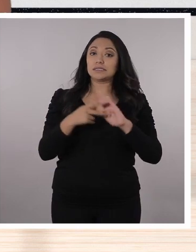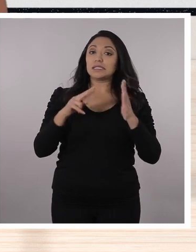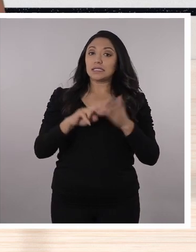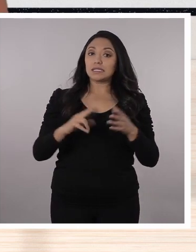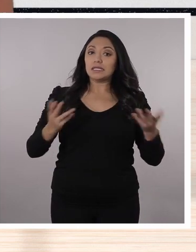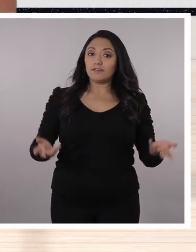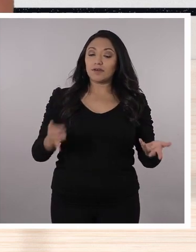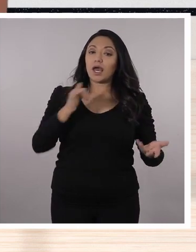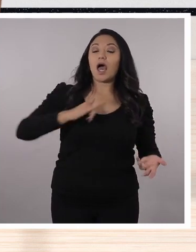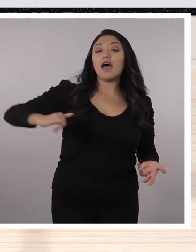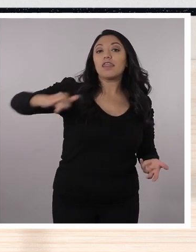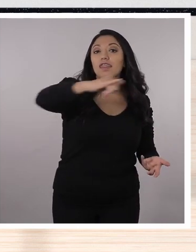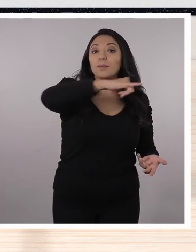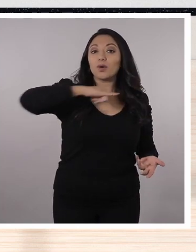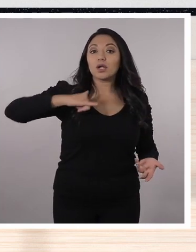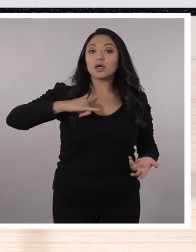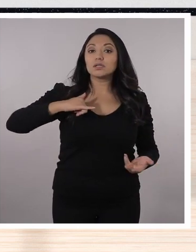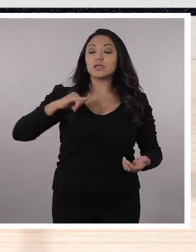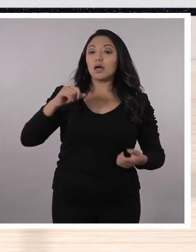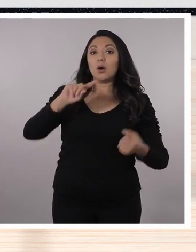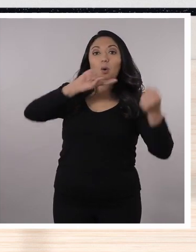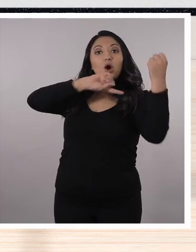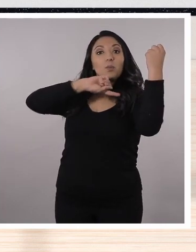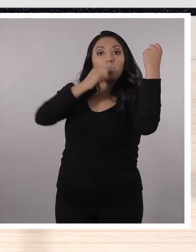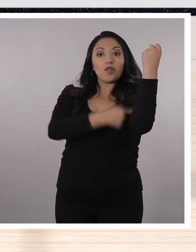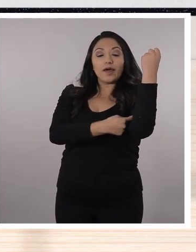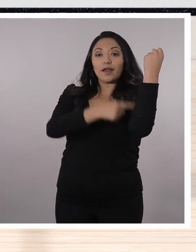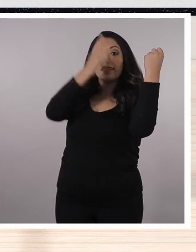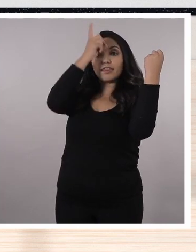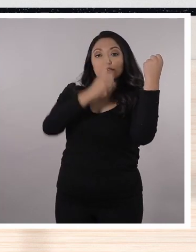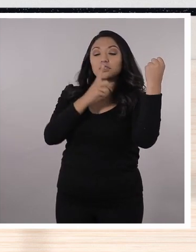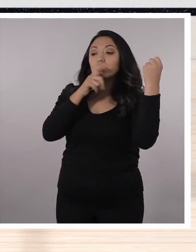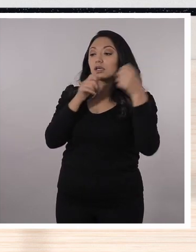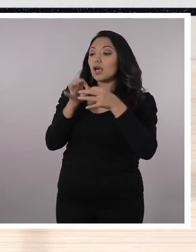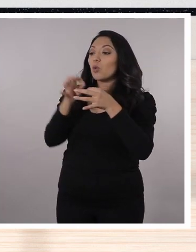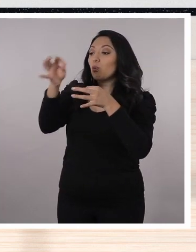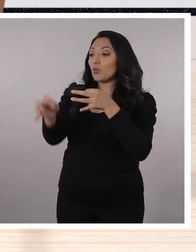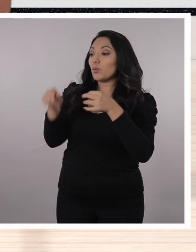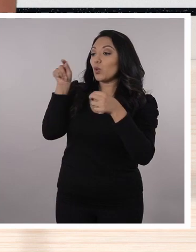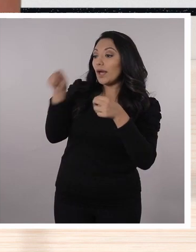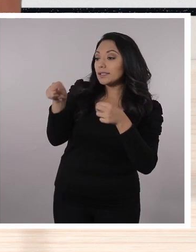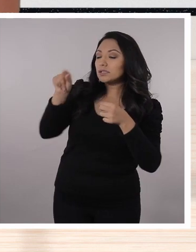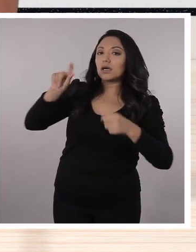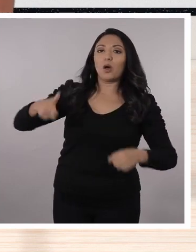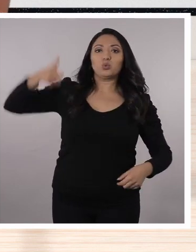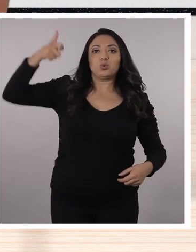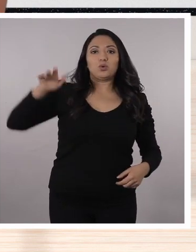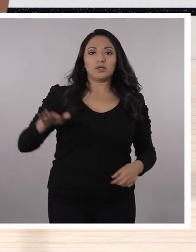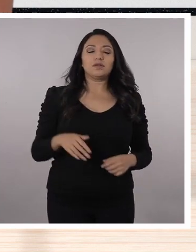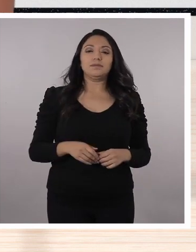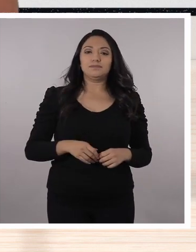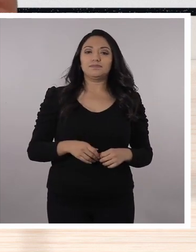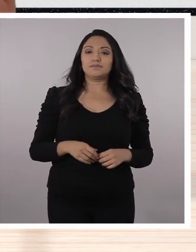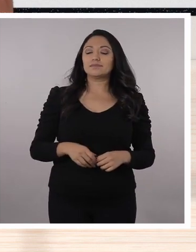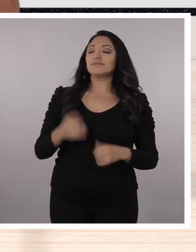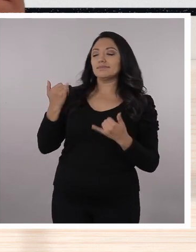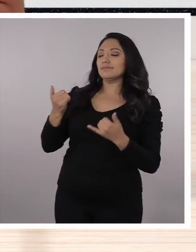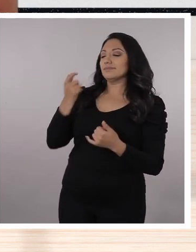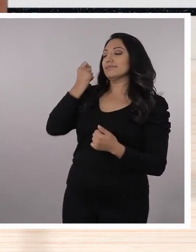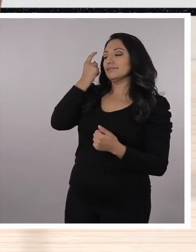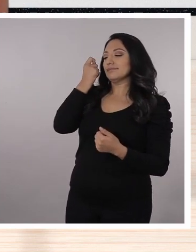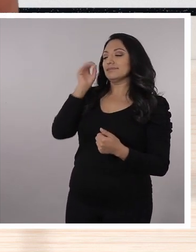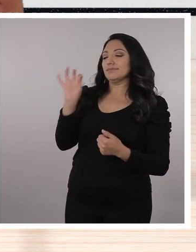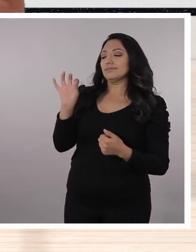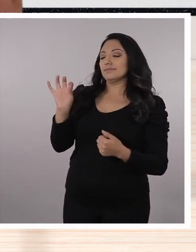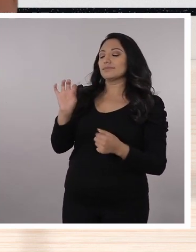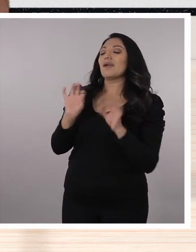un extracto de lo que significa la democracia, que el poder es del pueblo y es el pueblo el que gobierna. Muy bien, ahora entiendo